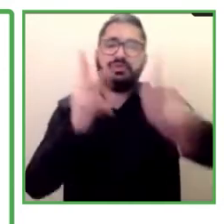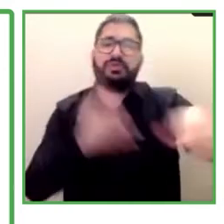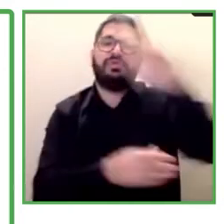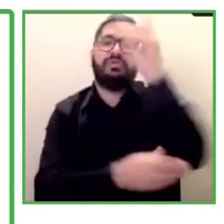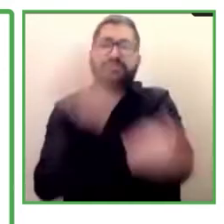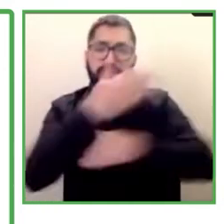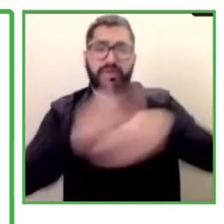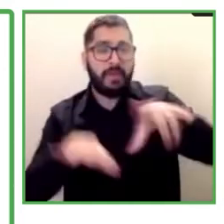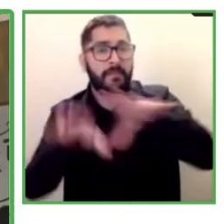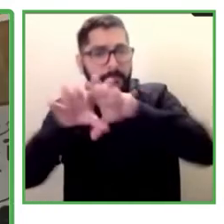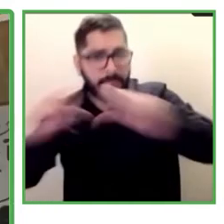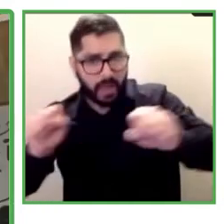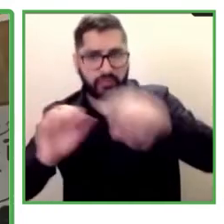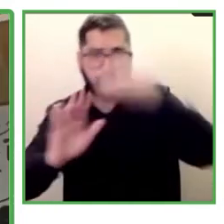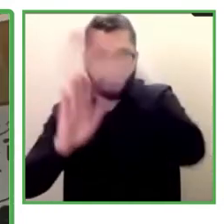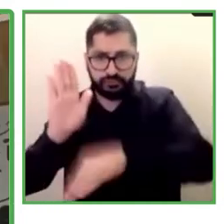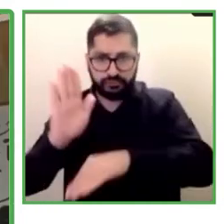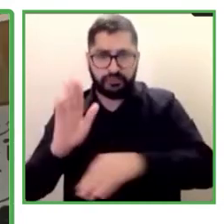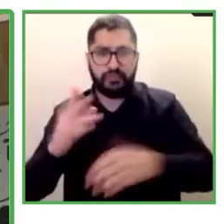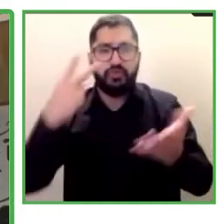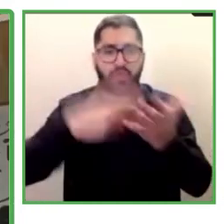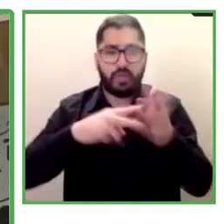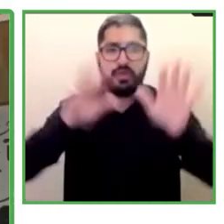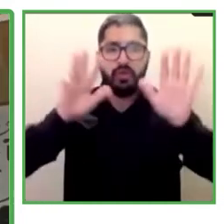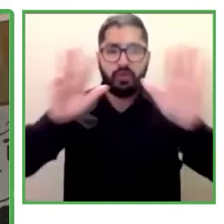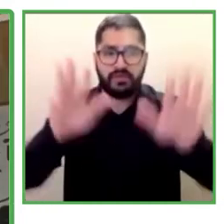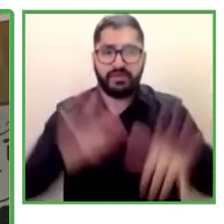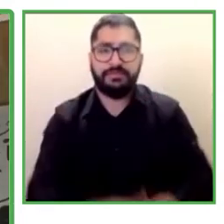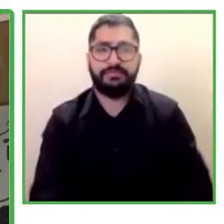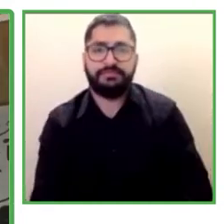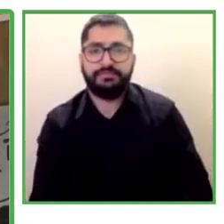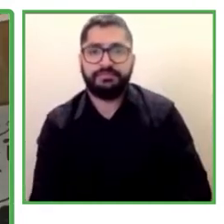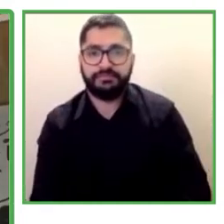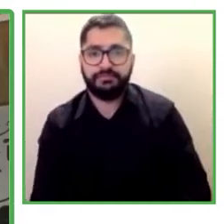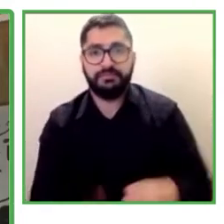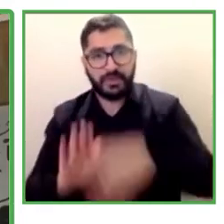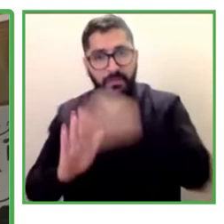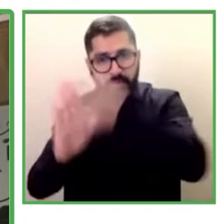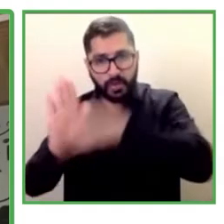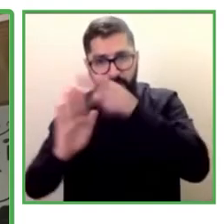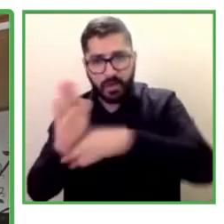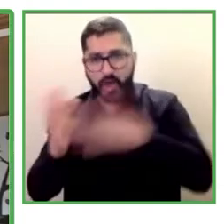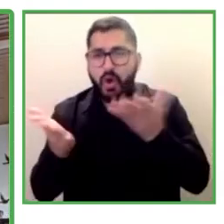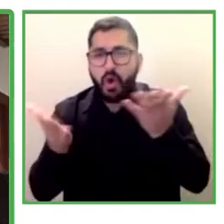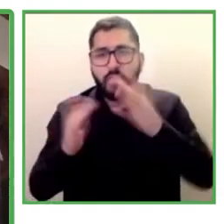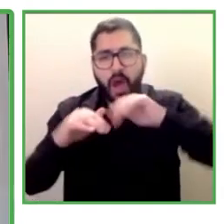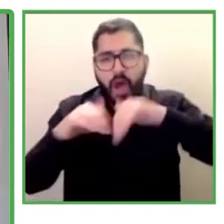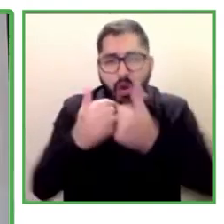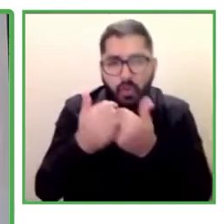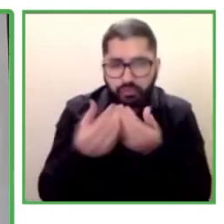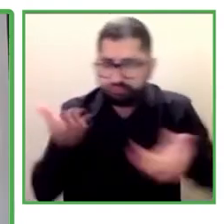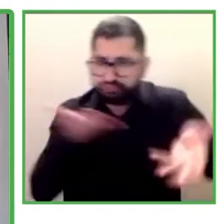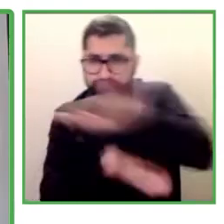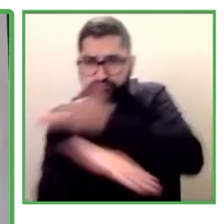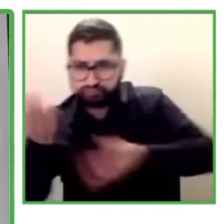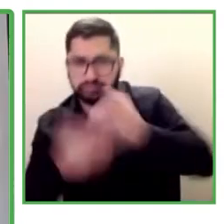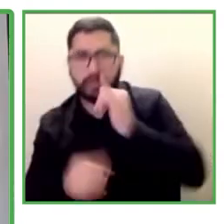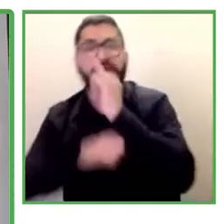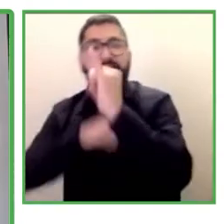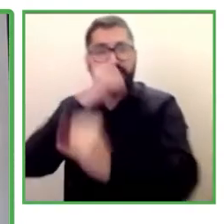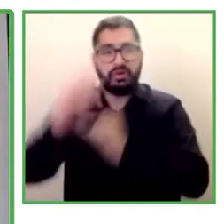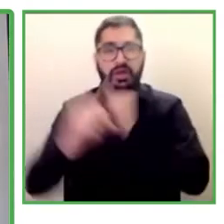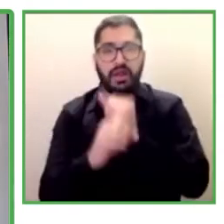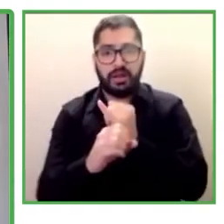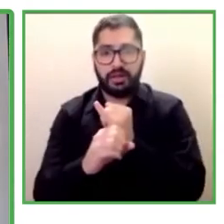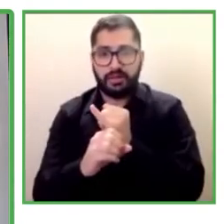2009. El programa nace como un proyecto de cooperación internacional cofinanciado por el Banco Interamericano de